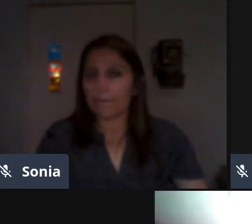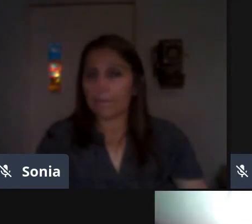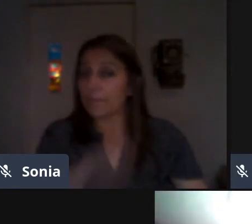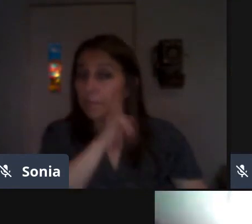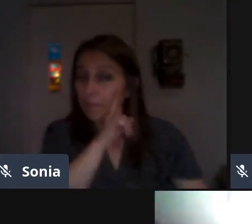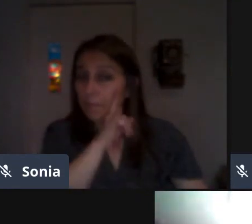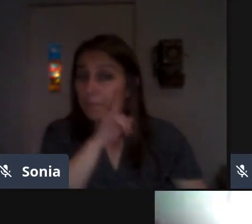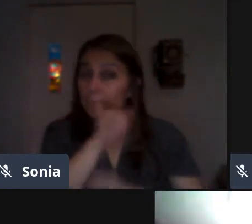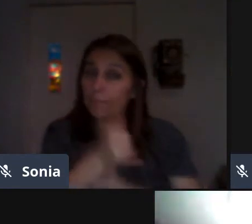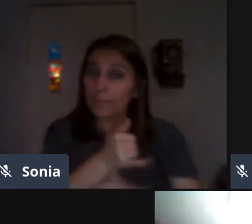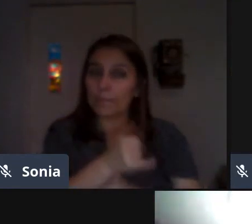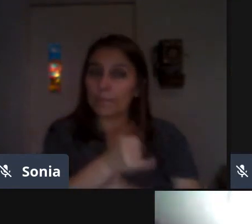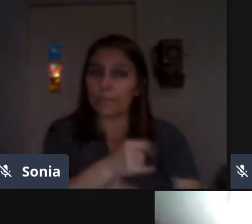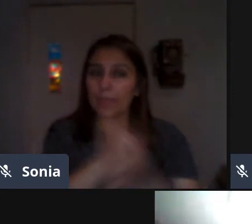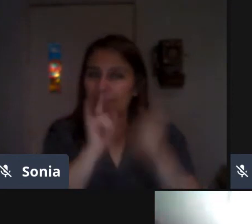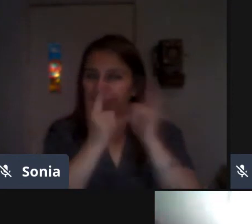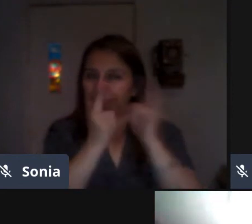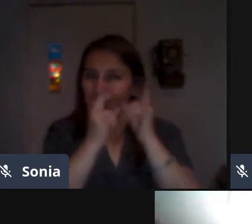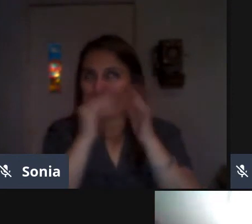bueno